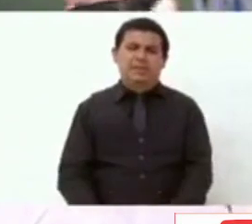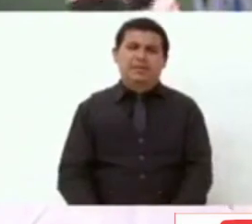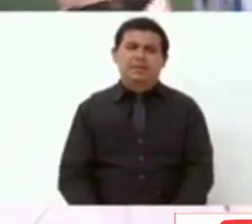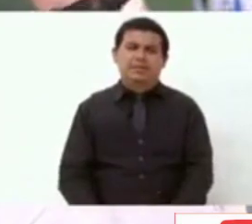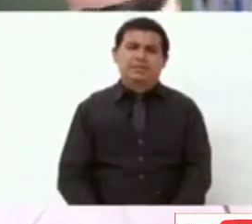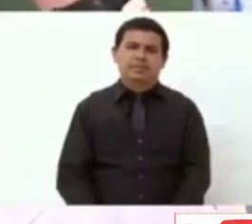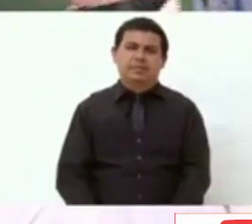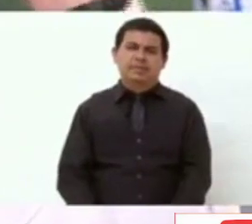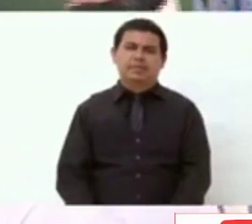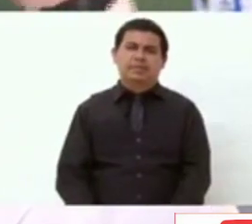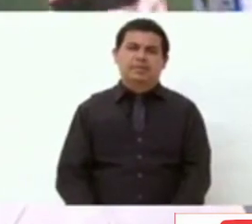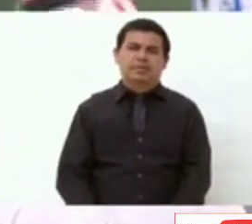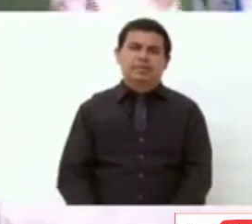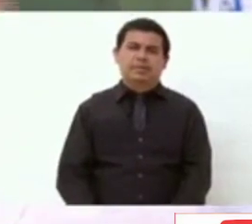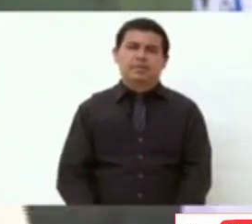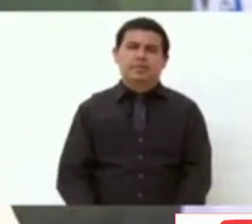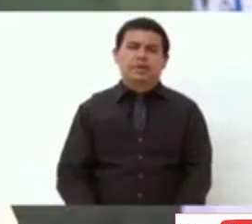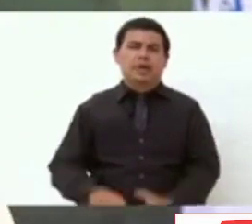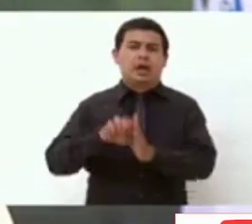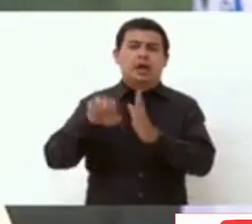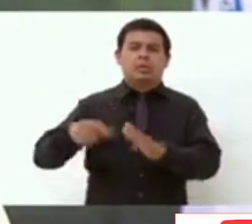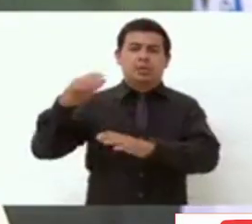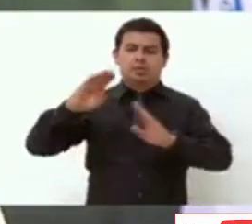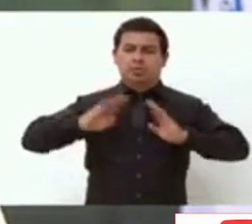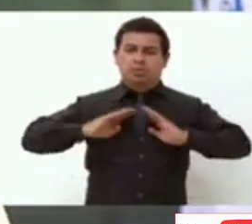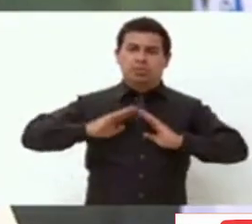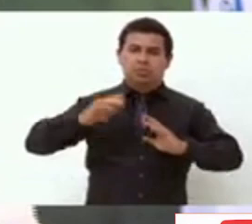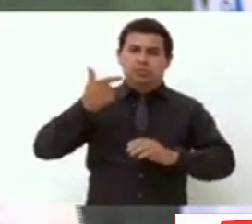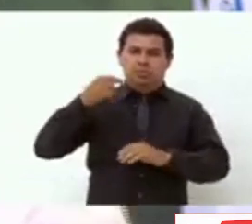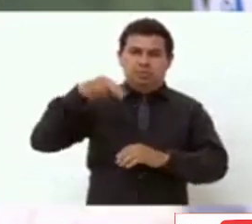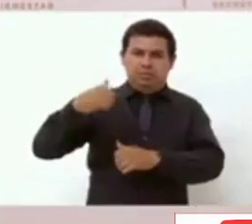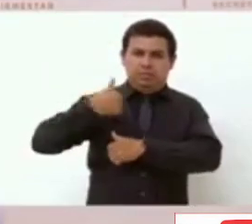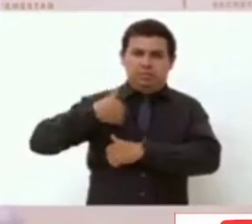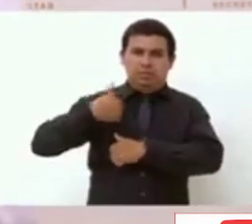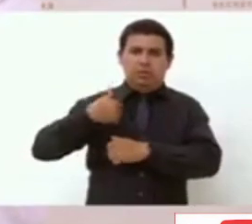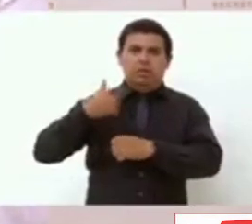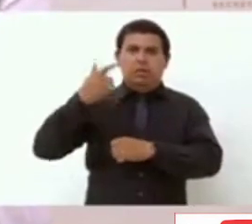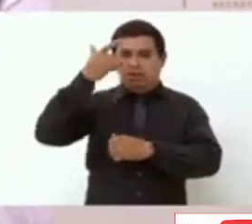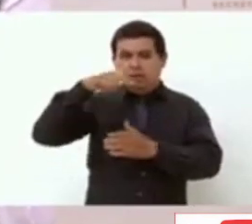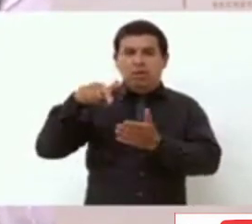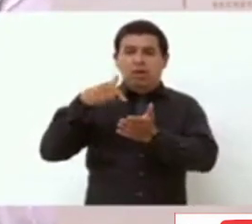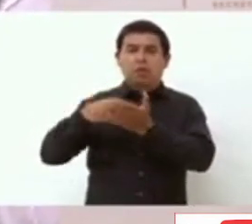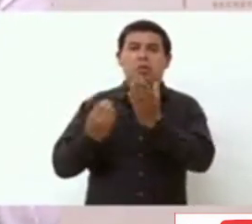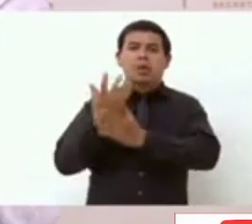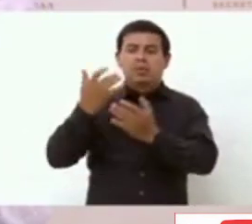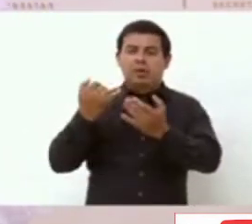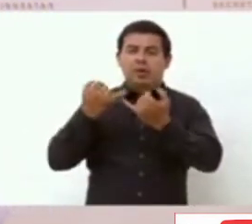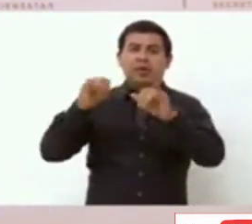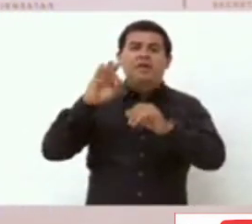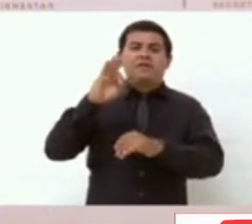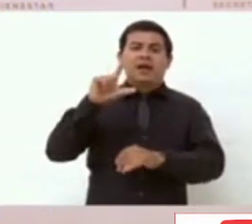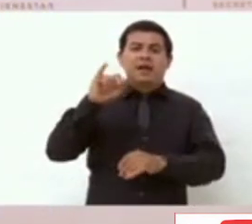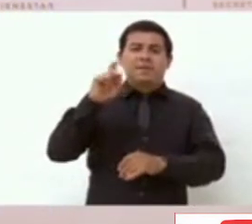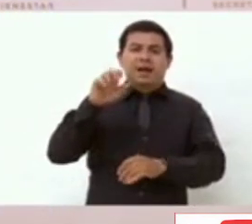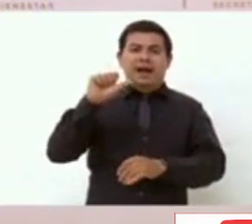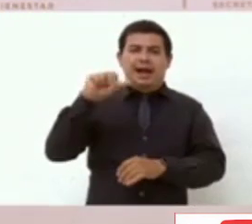están poniendo el ejemplo los ingenieros militares. ¿Saben cuándo vamos a inaugurar el nuevo aeropuerto Felipe